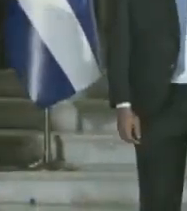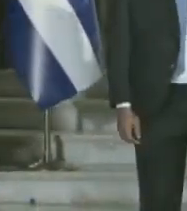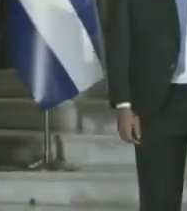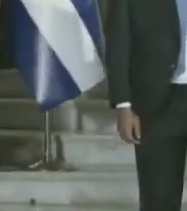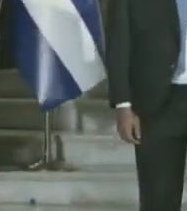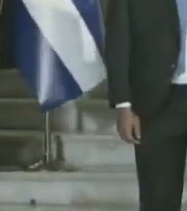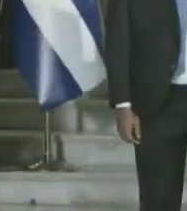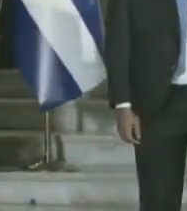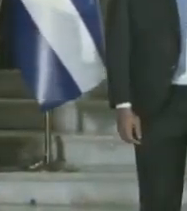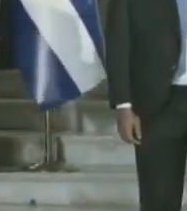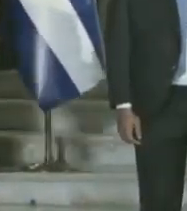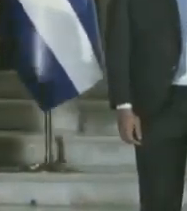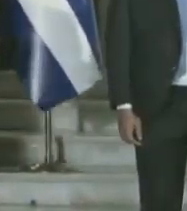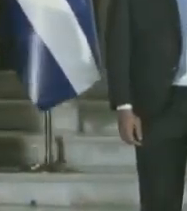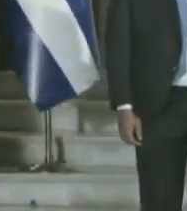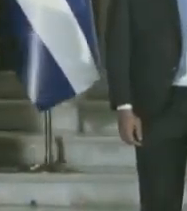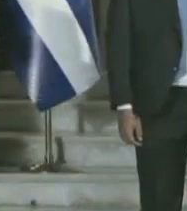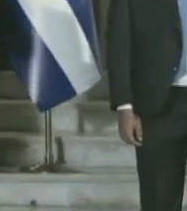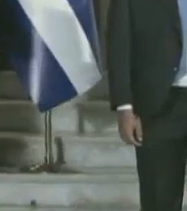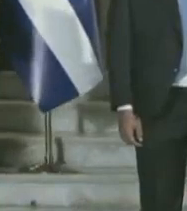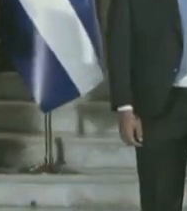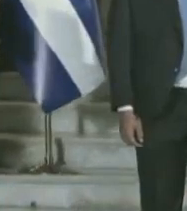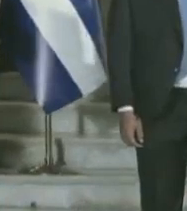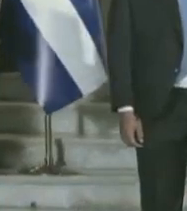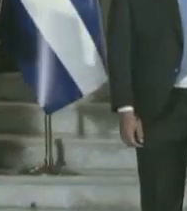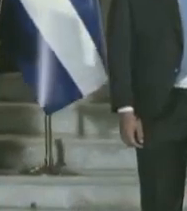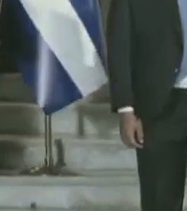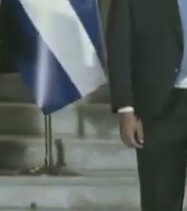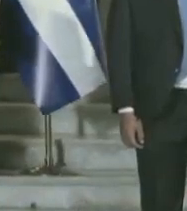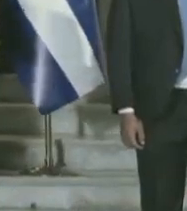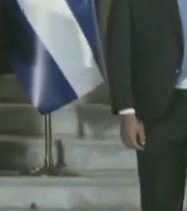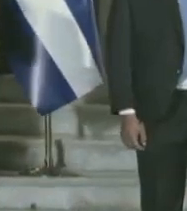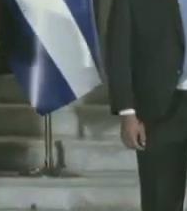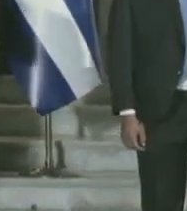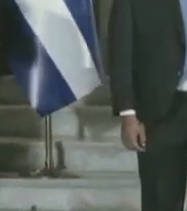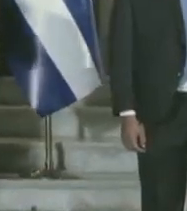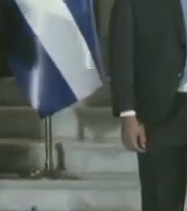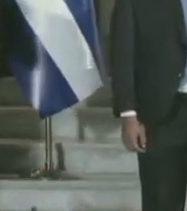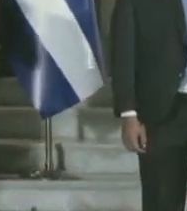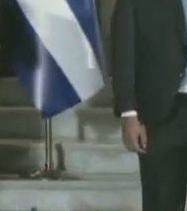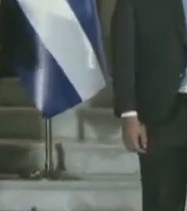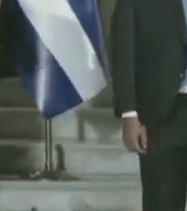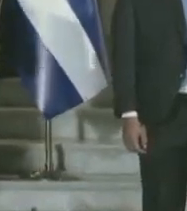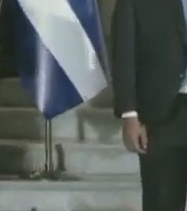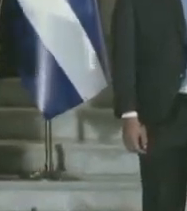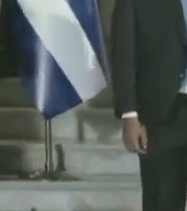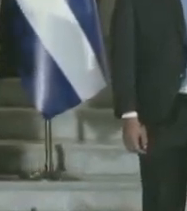despedir esta transmisión desde el Palacio de Miraflores.